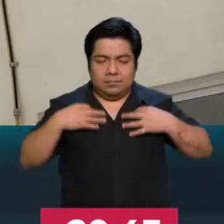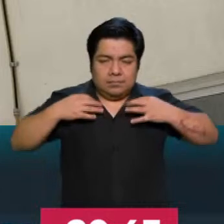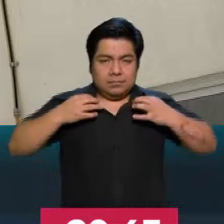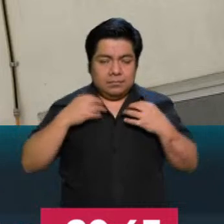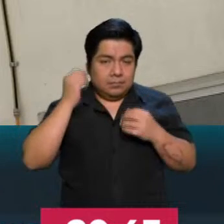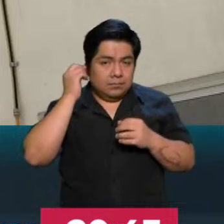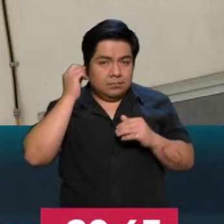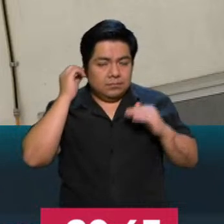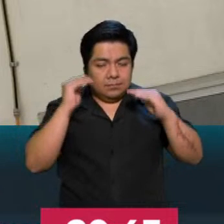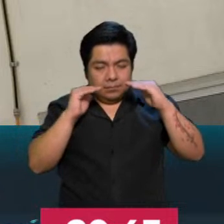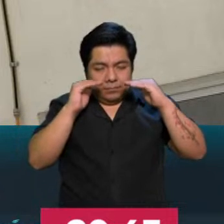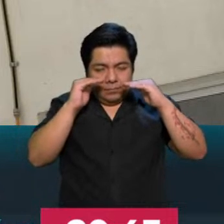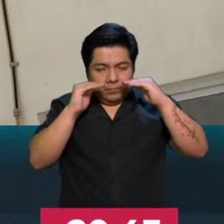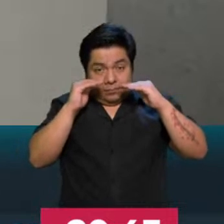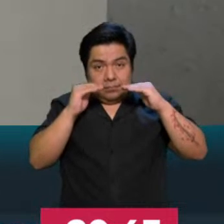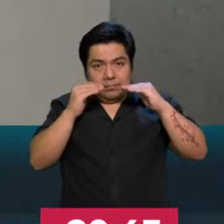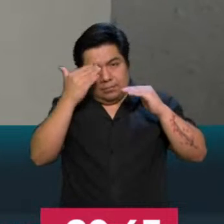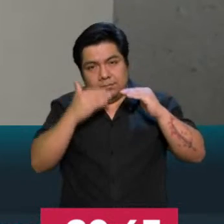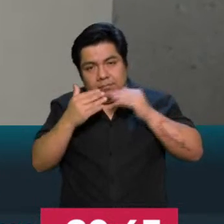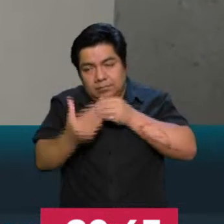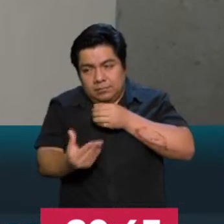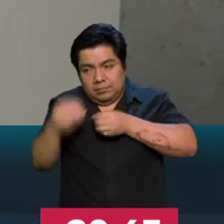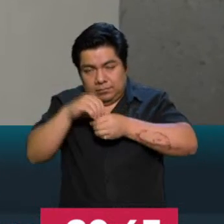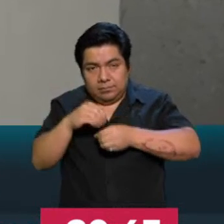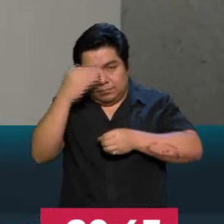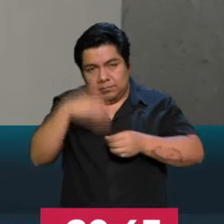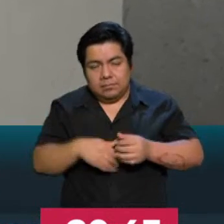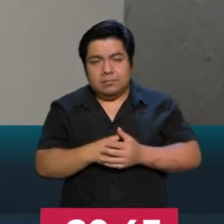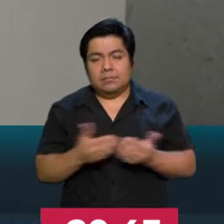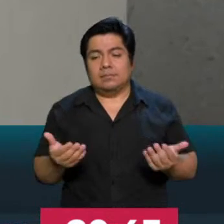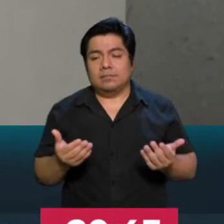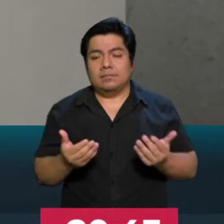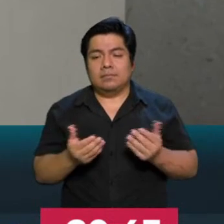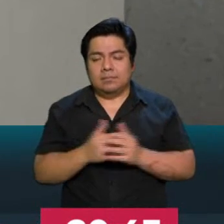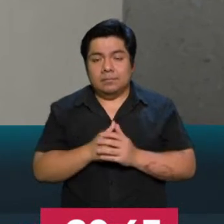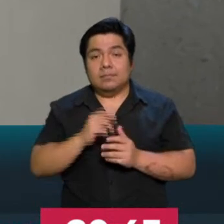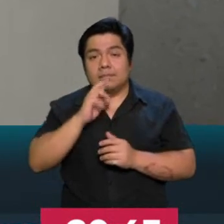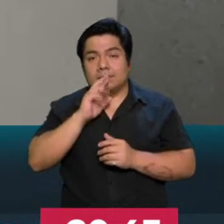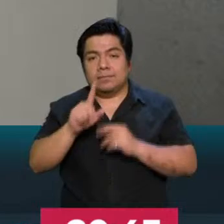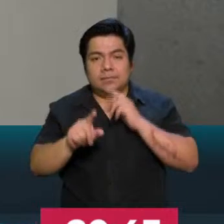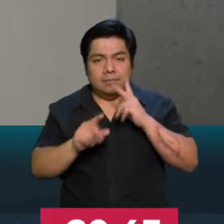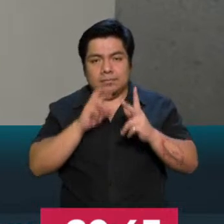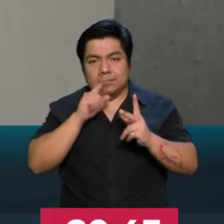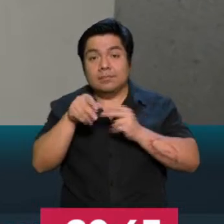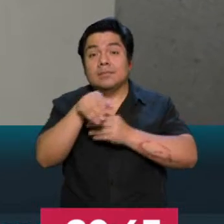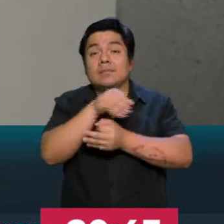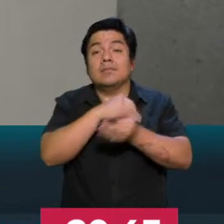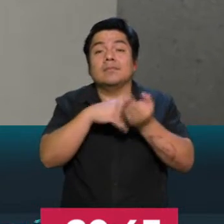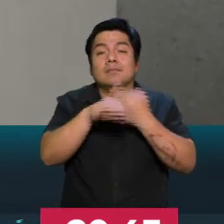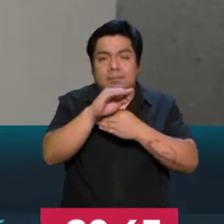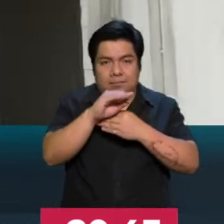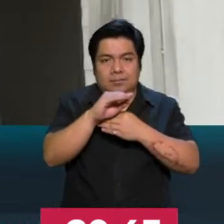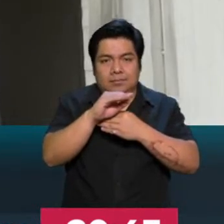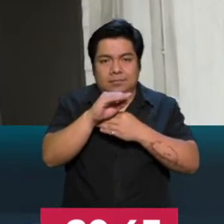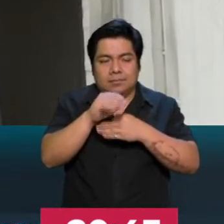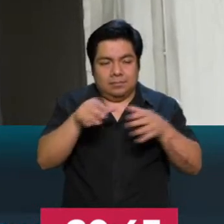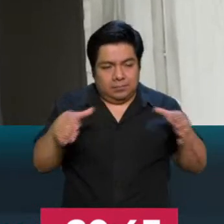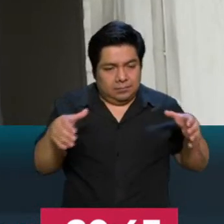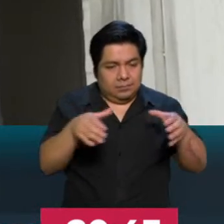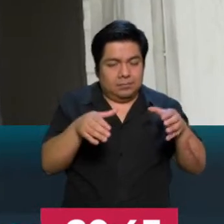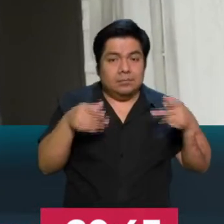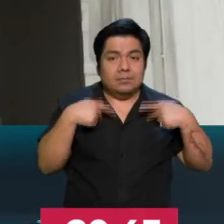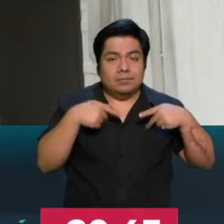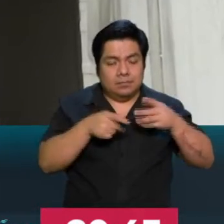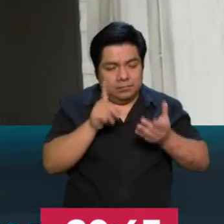del equilibrio, la inclusión, que es, a fin de cuentas, lo que es mejor para todas y para todos, para las personas que habitan